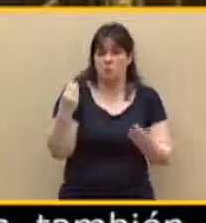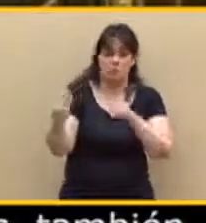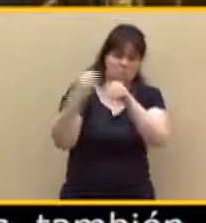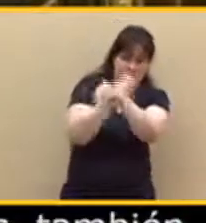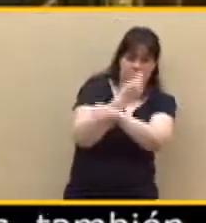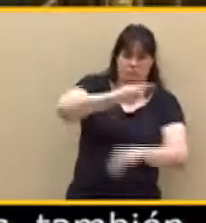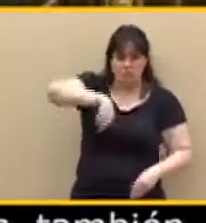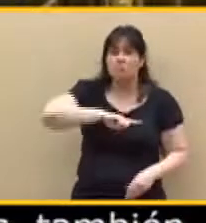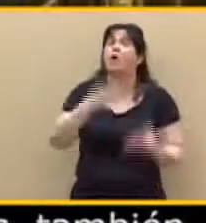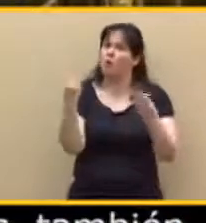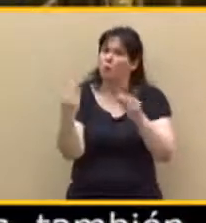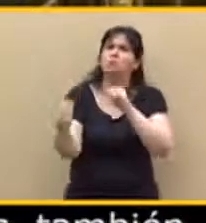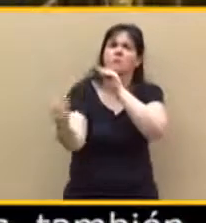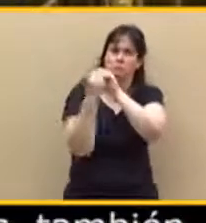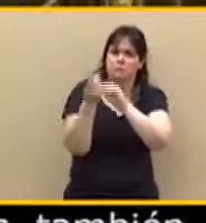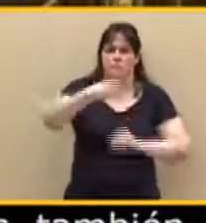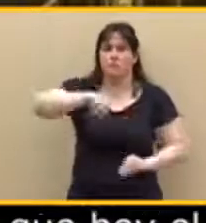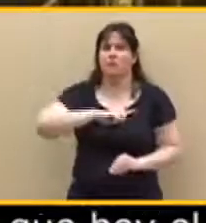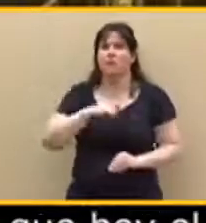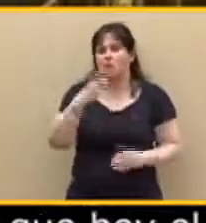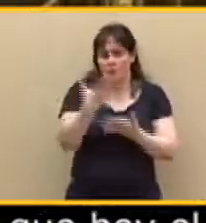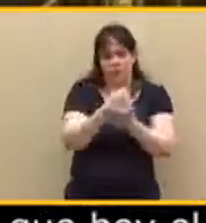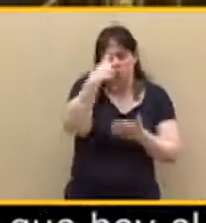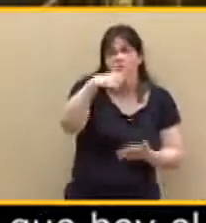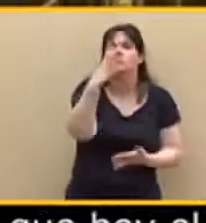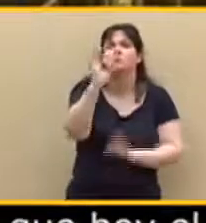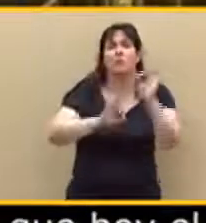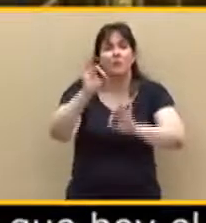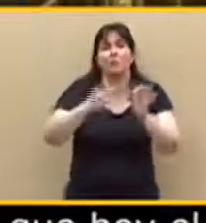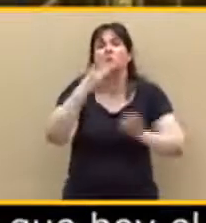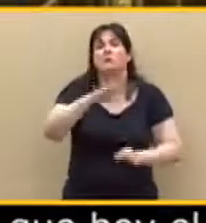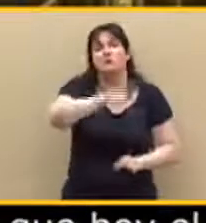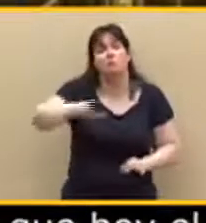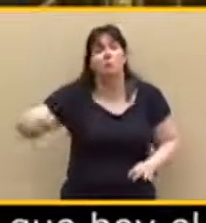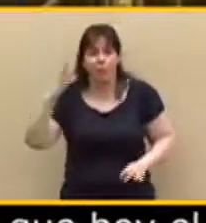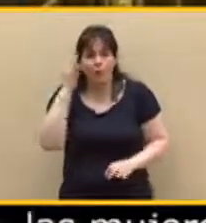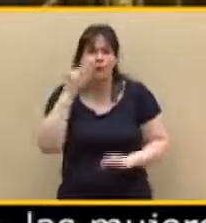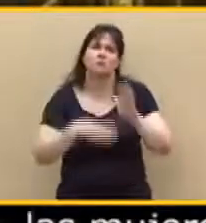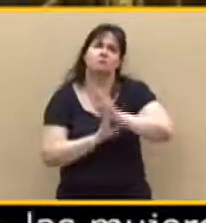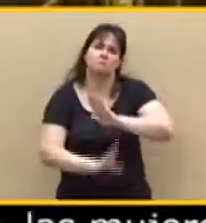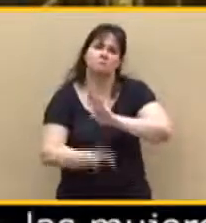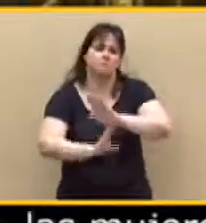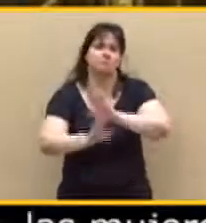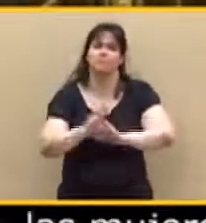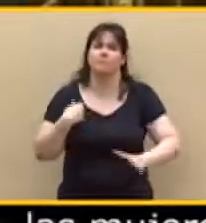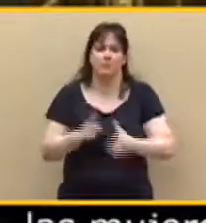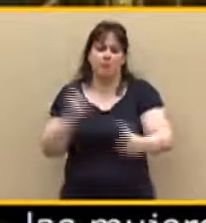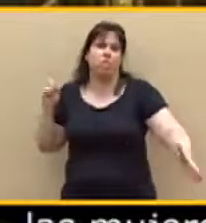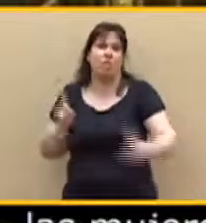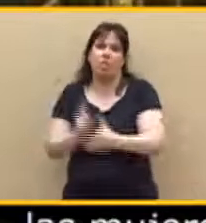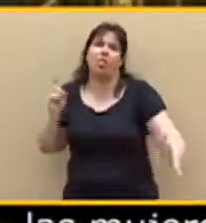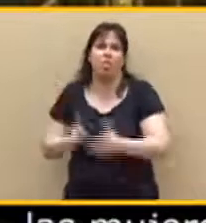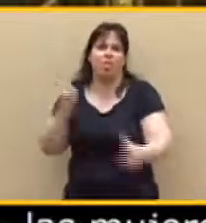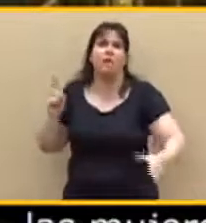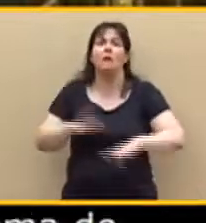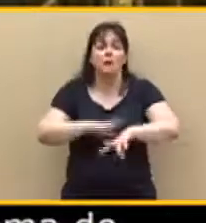sabemos que hoy el 50% de la población que somos nosotras, las mujeres, seguimos permanentemente excluidas de la toma de decisiones